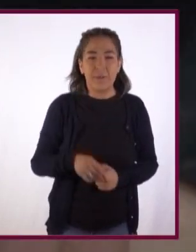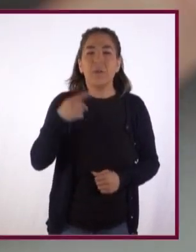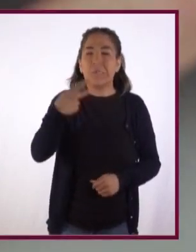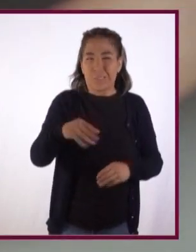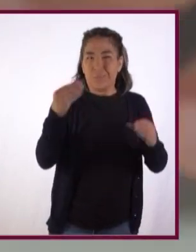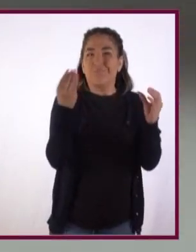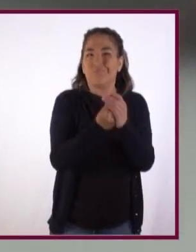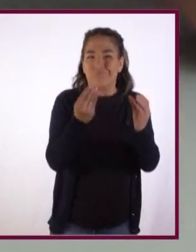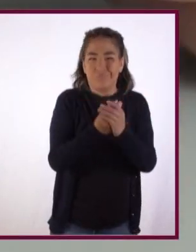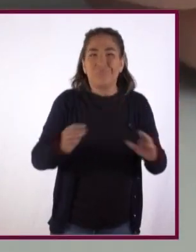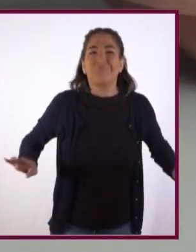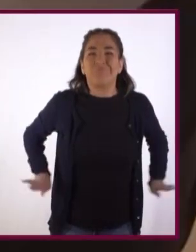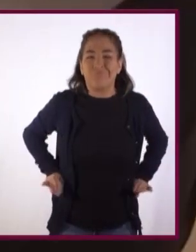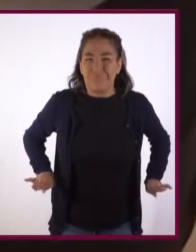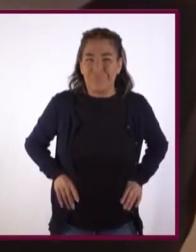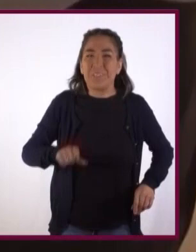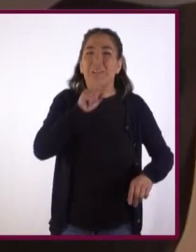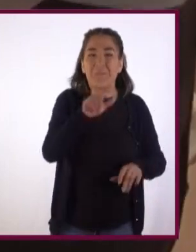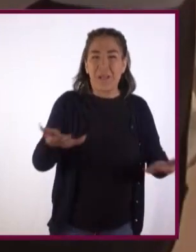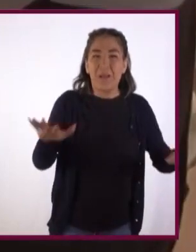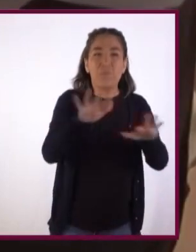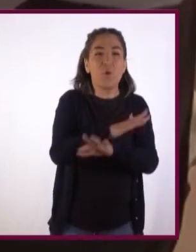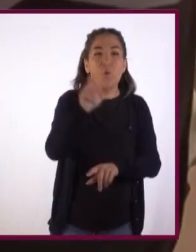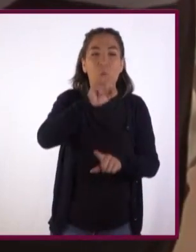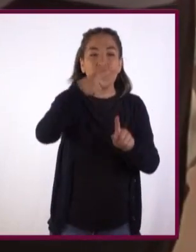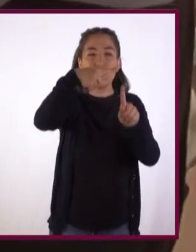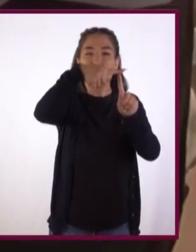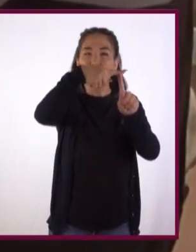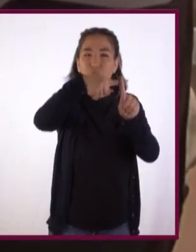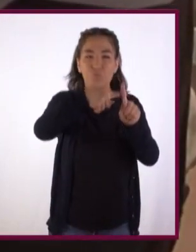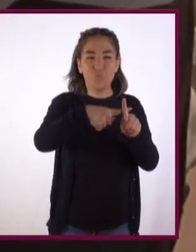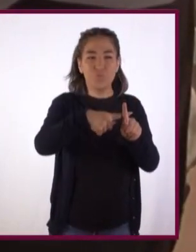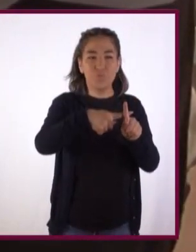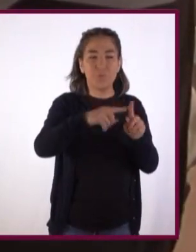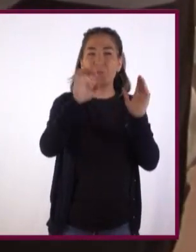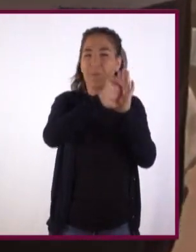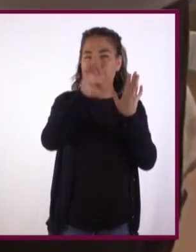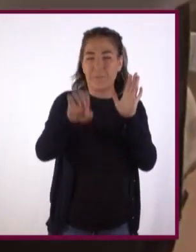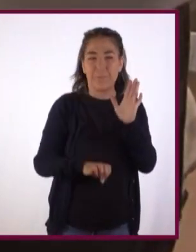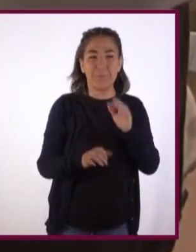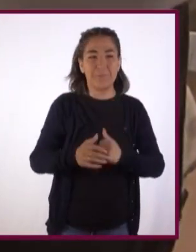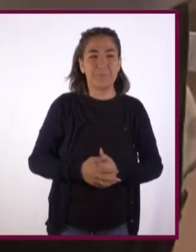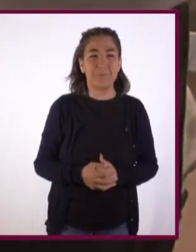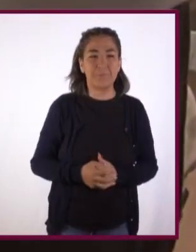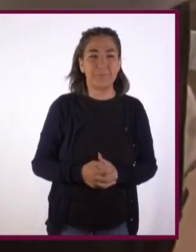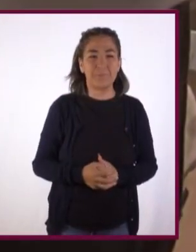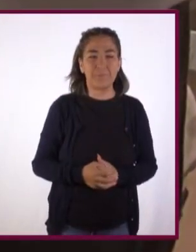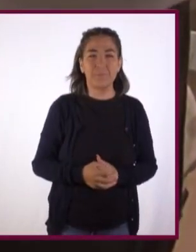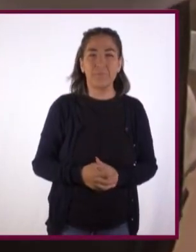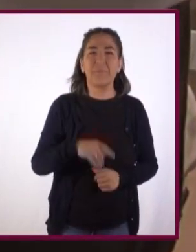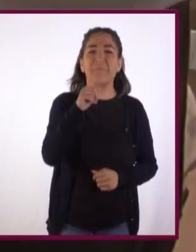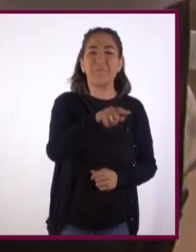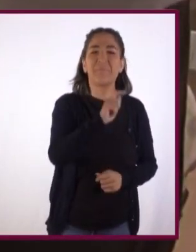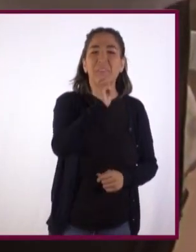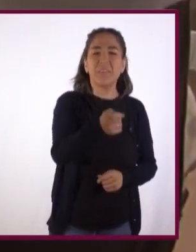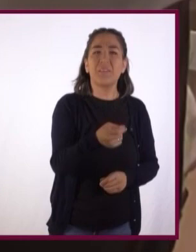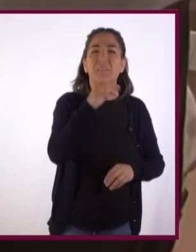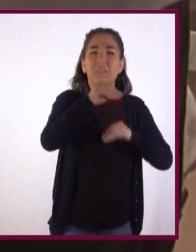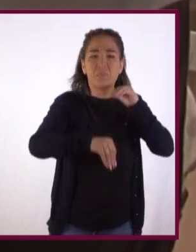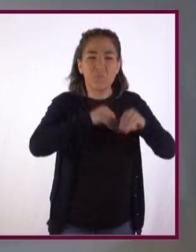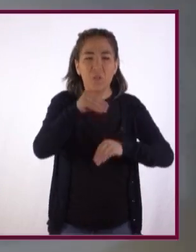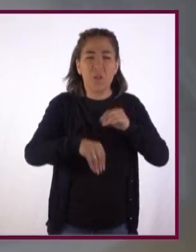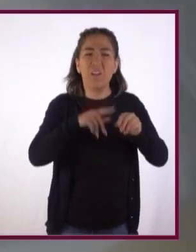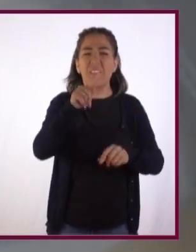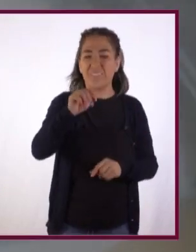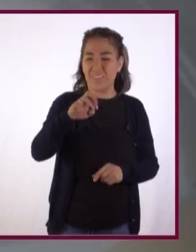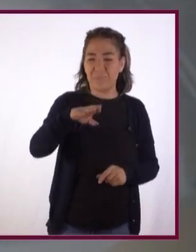también cambiamos las propiedades mecánicas al bajar la temperatura. No es en realidad que estemos hablando de un